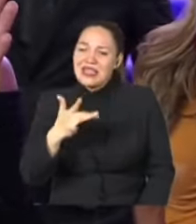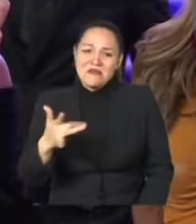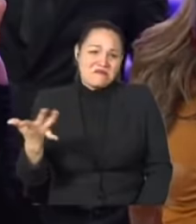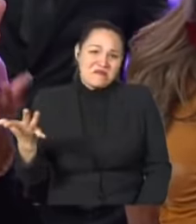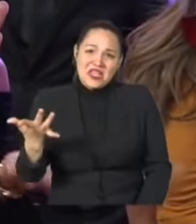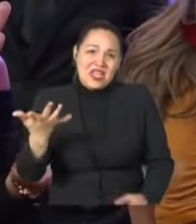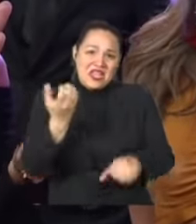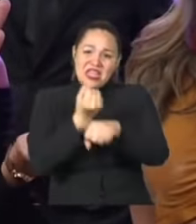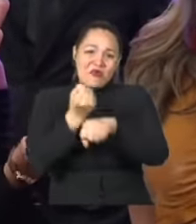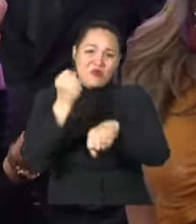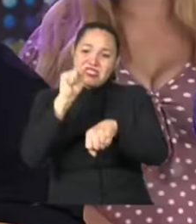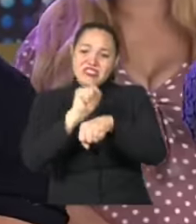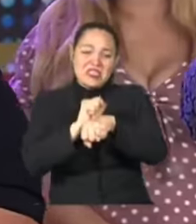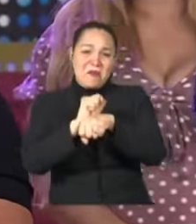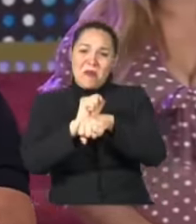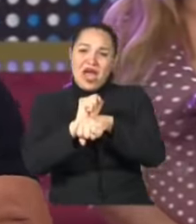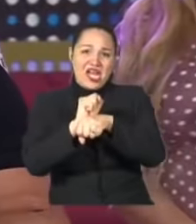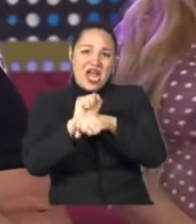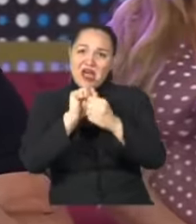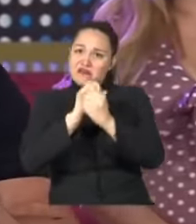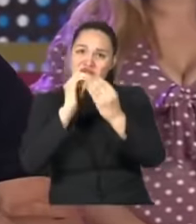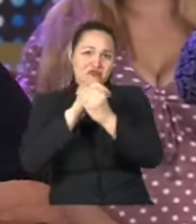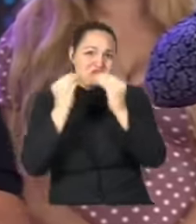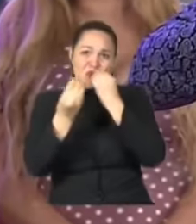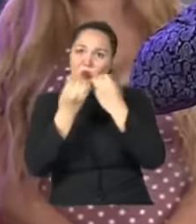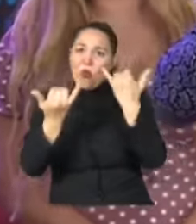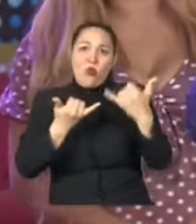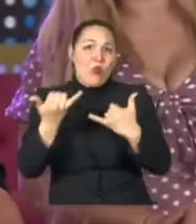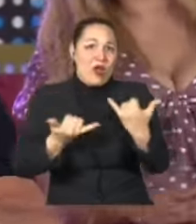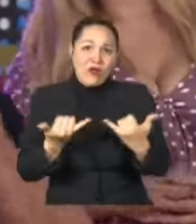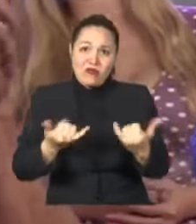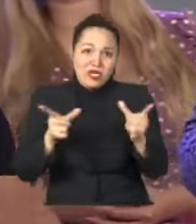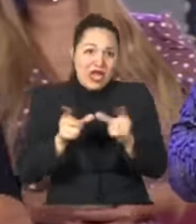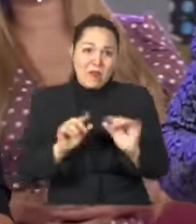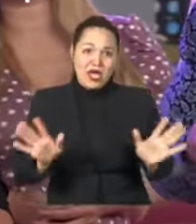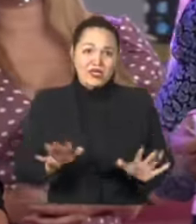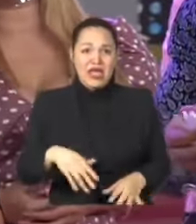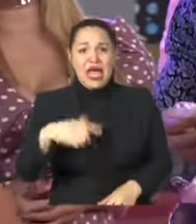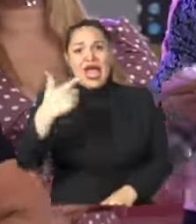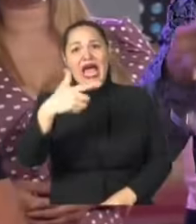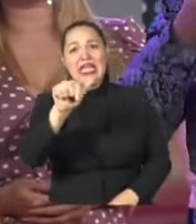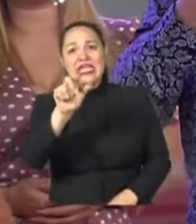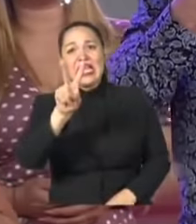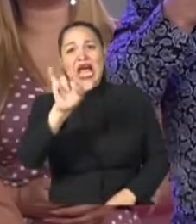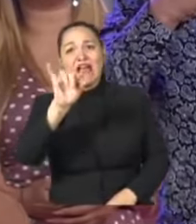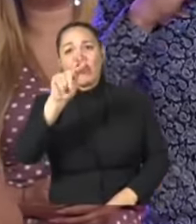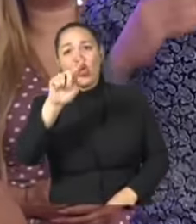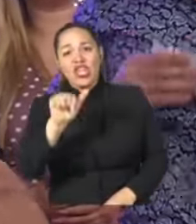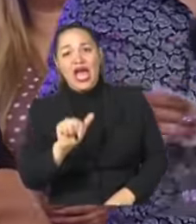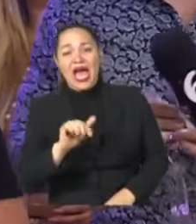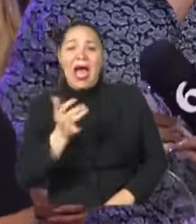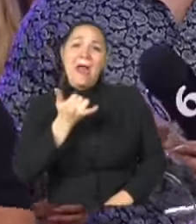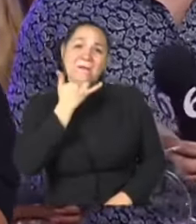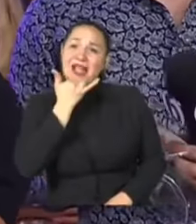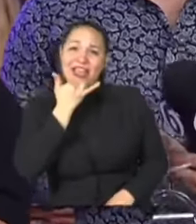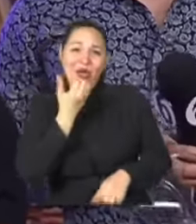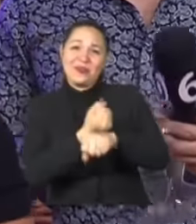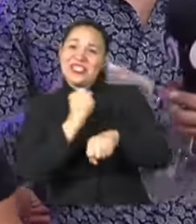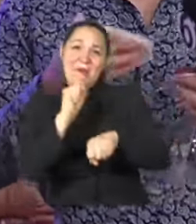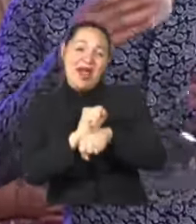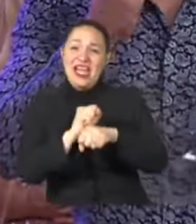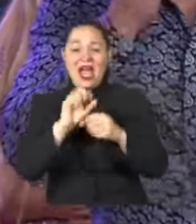Inglesa. Ay, ay, ¿a poco le voy a decir? Señor, mi amor, gaviota, ¿me das este permiso porque es Semana Inglesa?